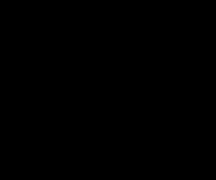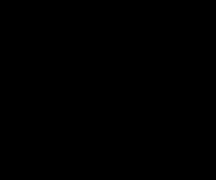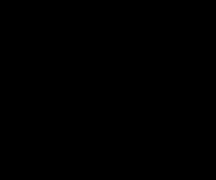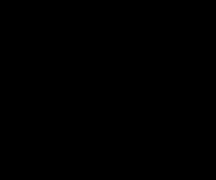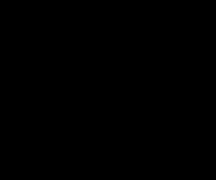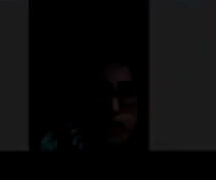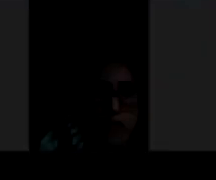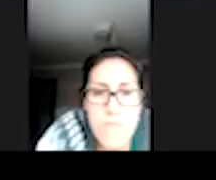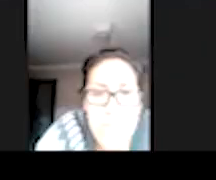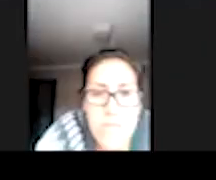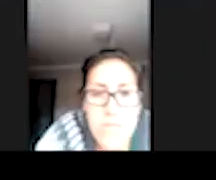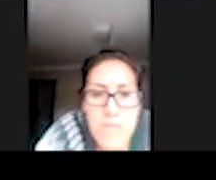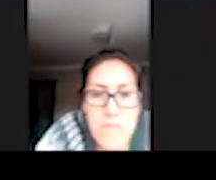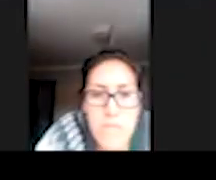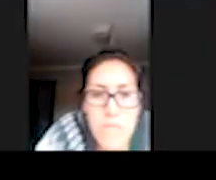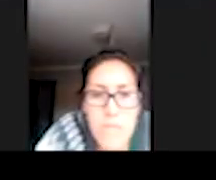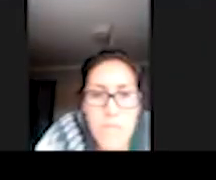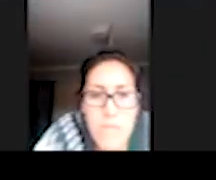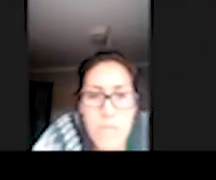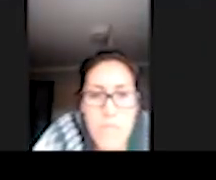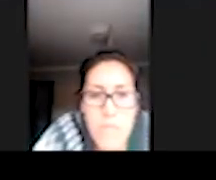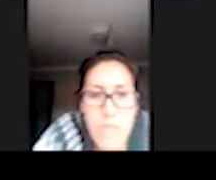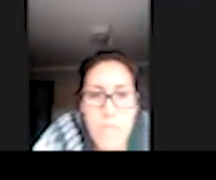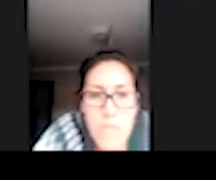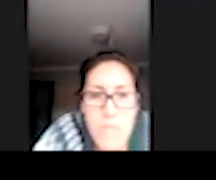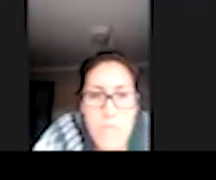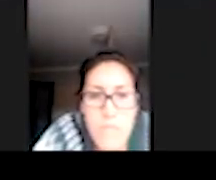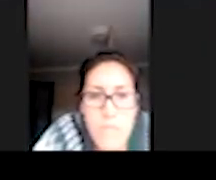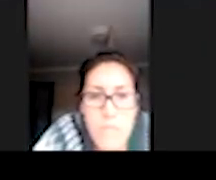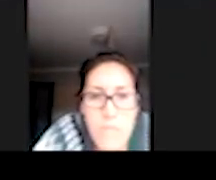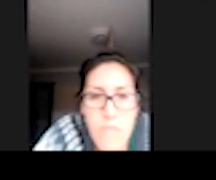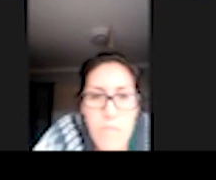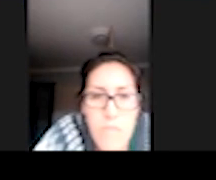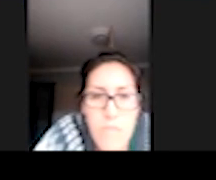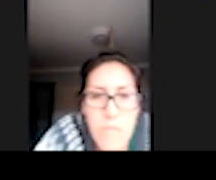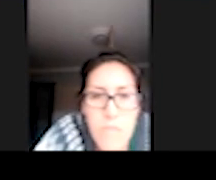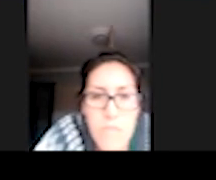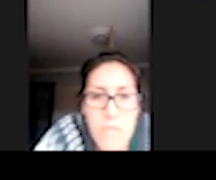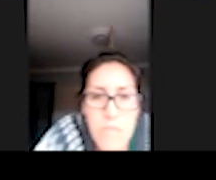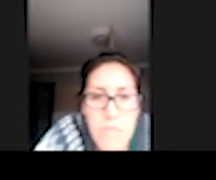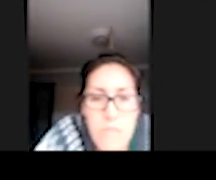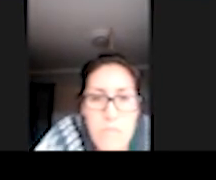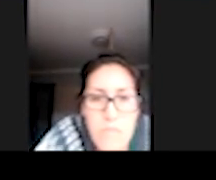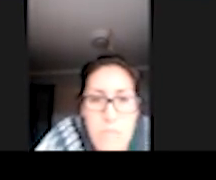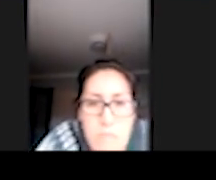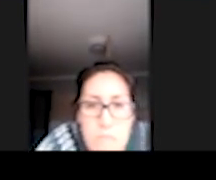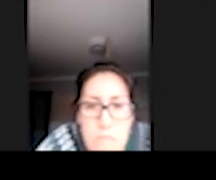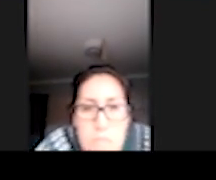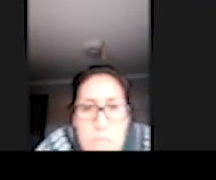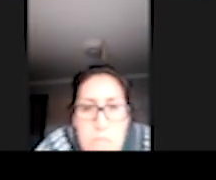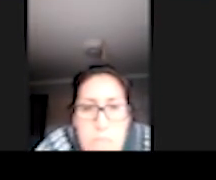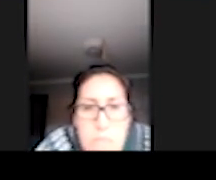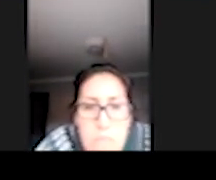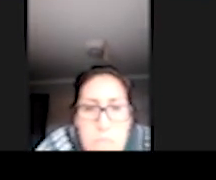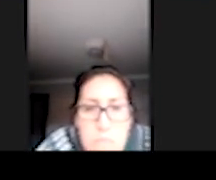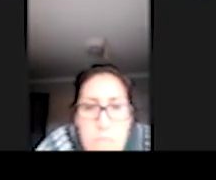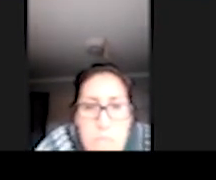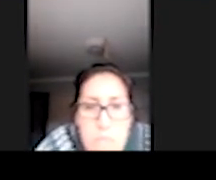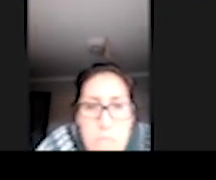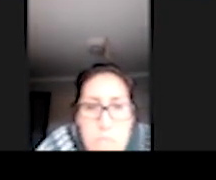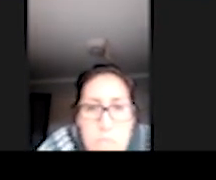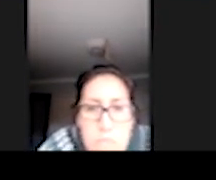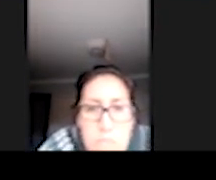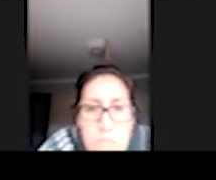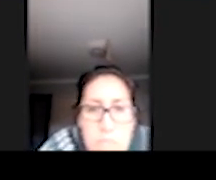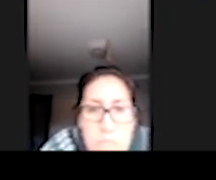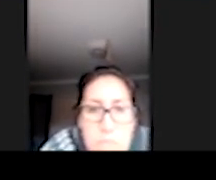paciente que requiere estar evaluado en una unidad especialista en síncope, una unidad de arritmias. Cuando los